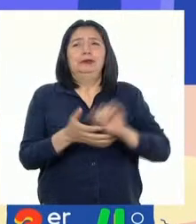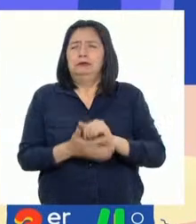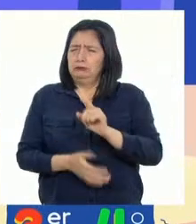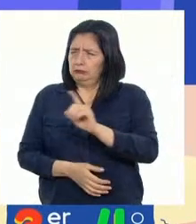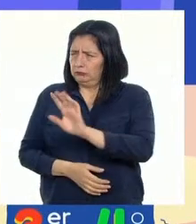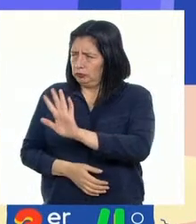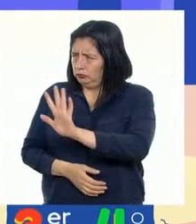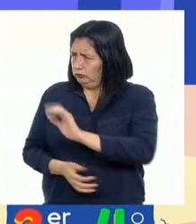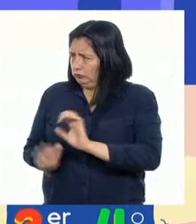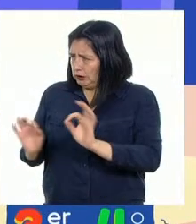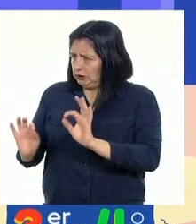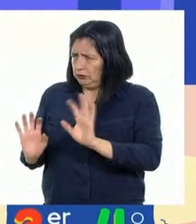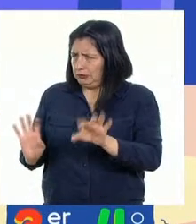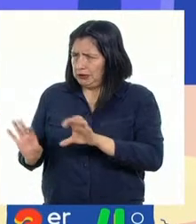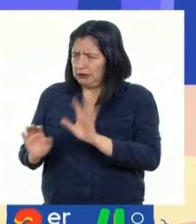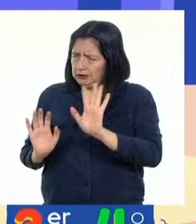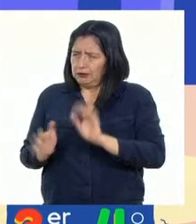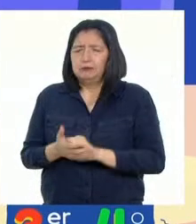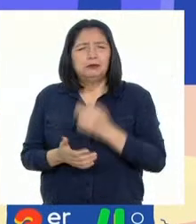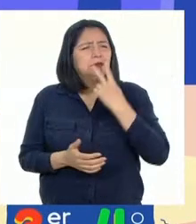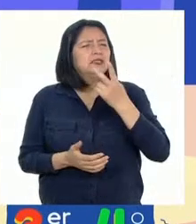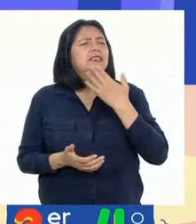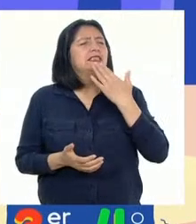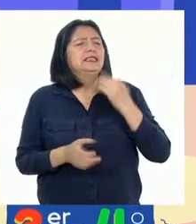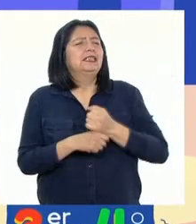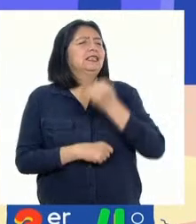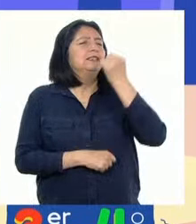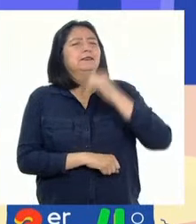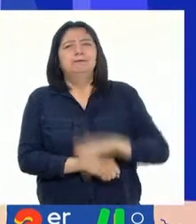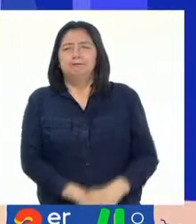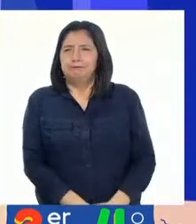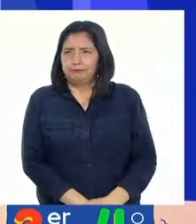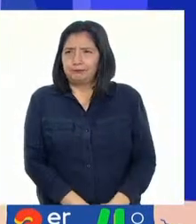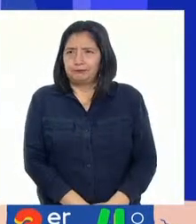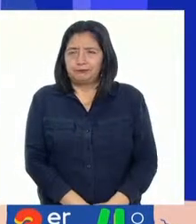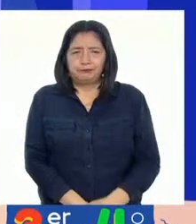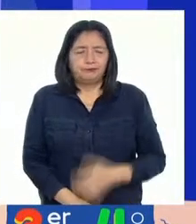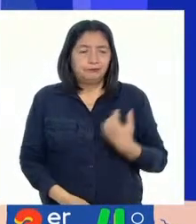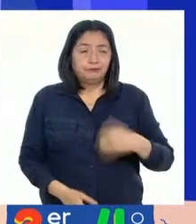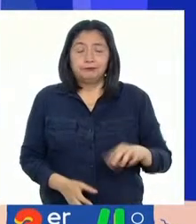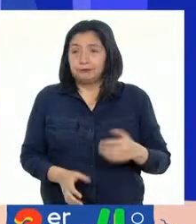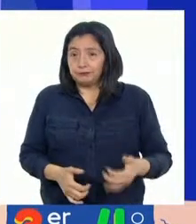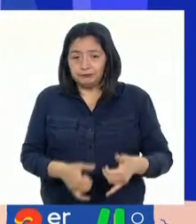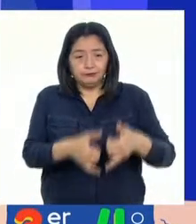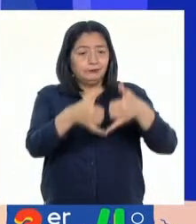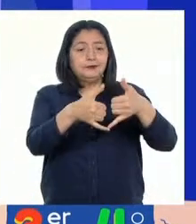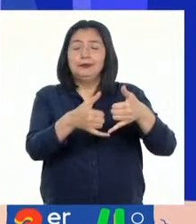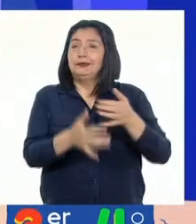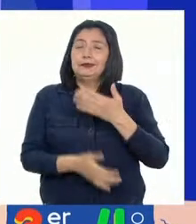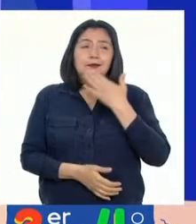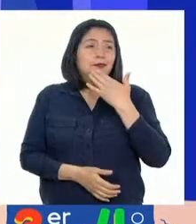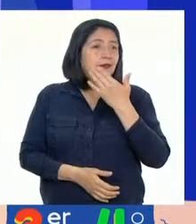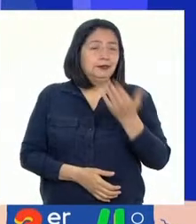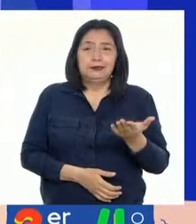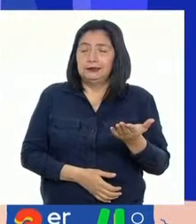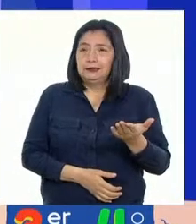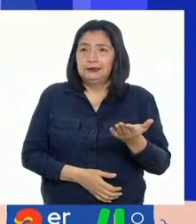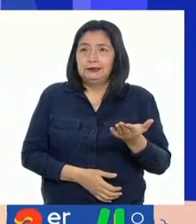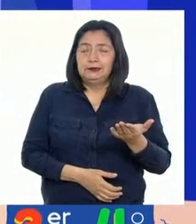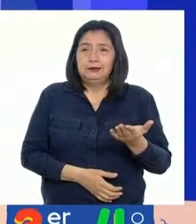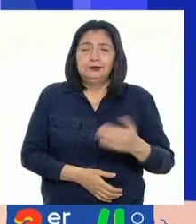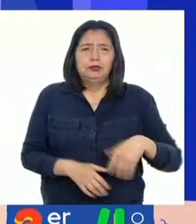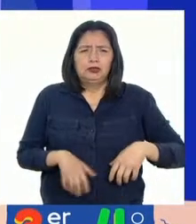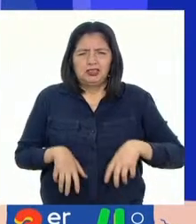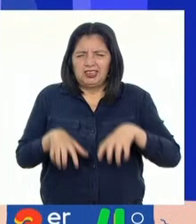Nadie lo hará, viajerito. Veamos quién es el ganador. Y la vizcacha de oro va para...